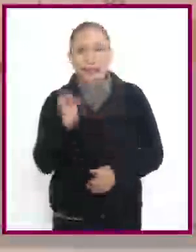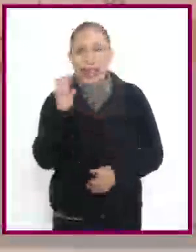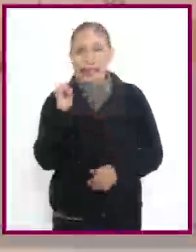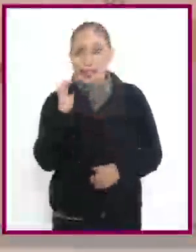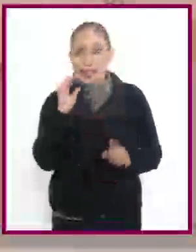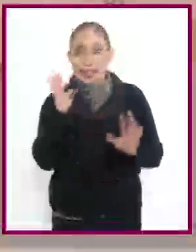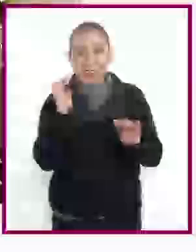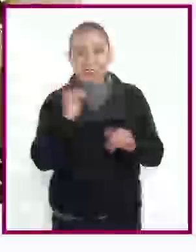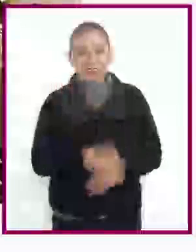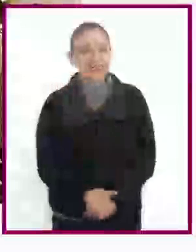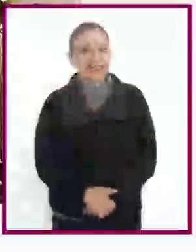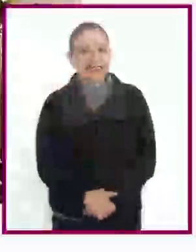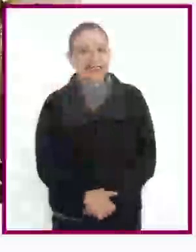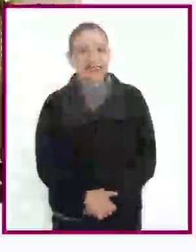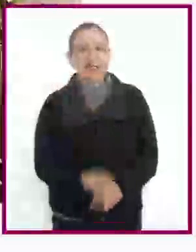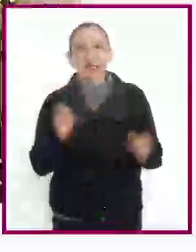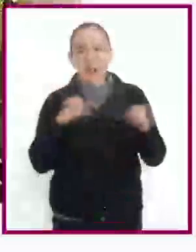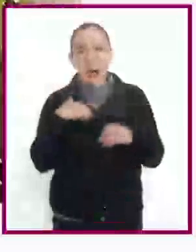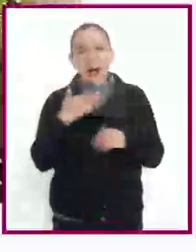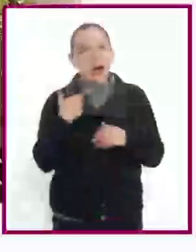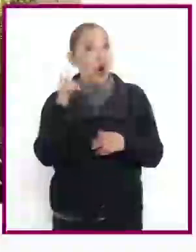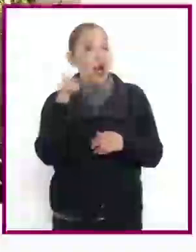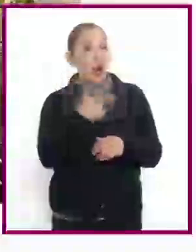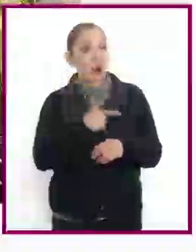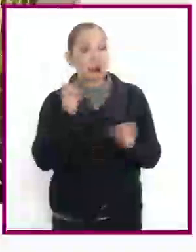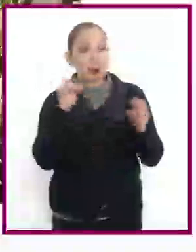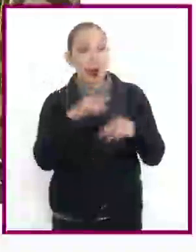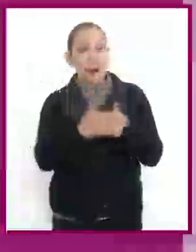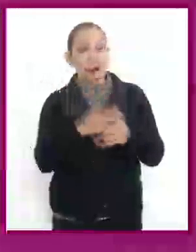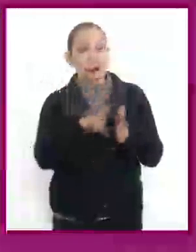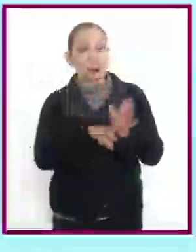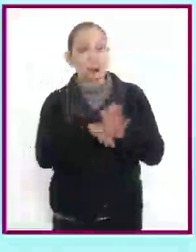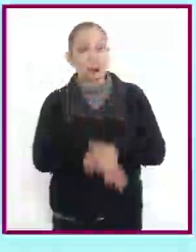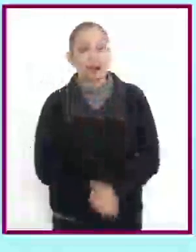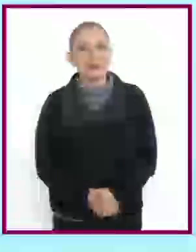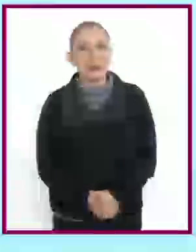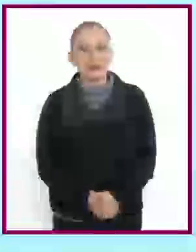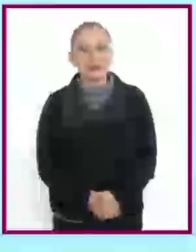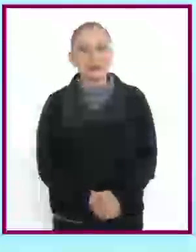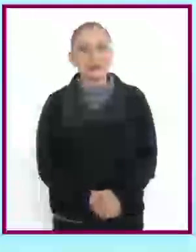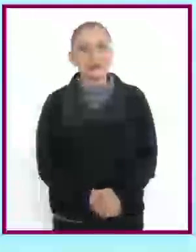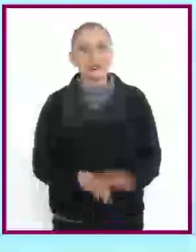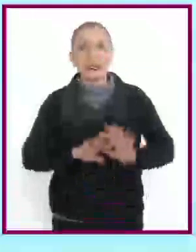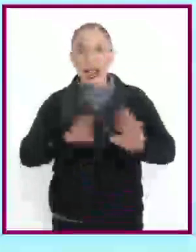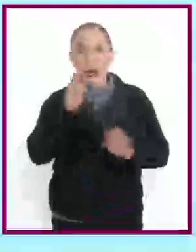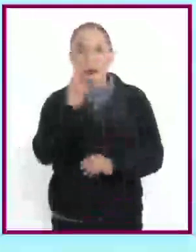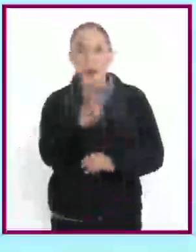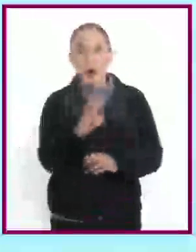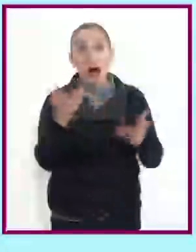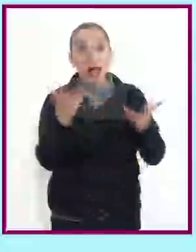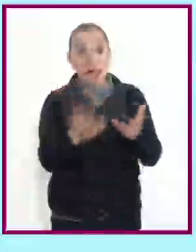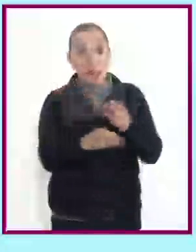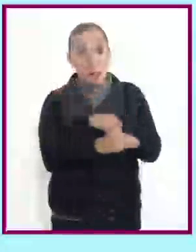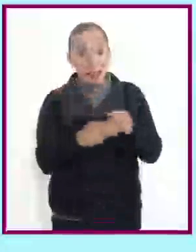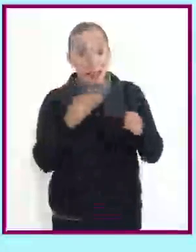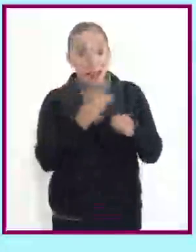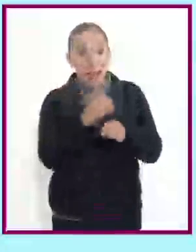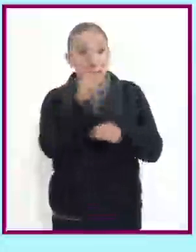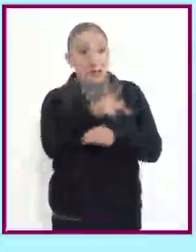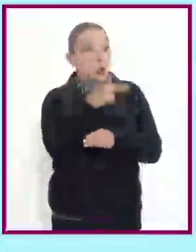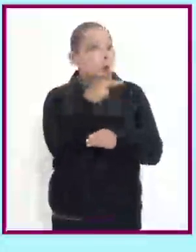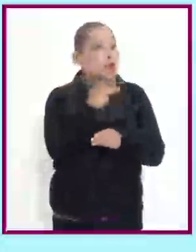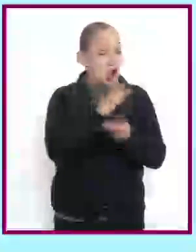¿qué otros productos podemos obtener con el reciclaje del plástico? ¿Y qué beneficio obtenemos con ello? Bueno, pues muchas gracias por la